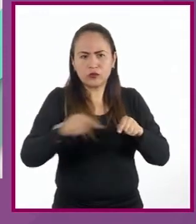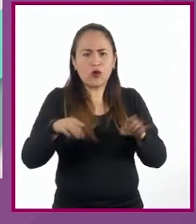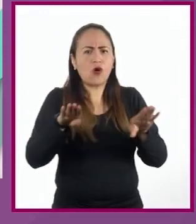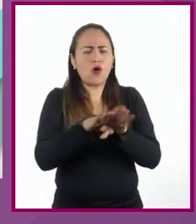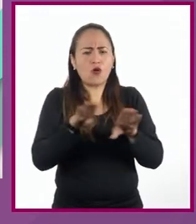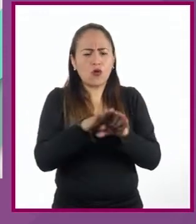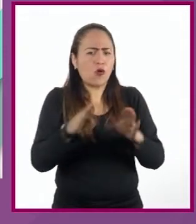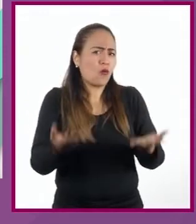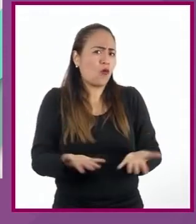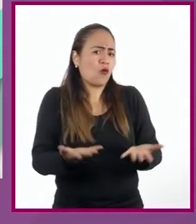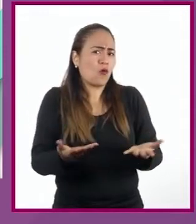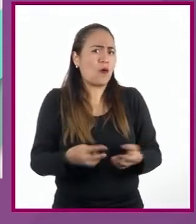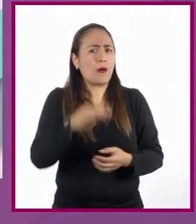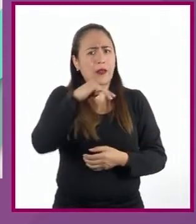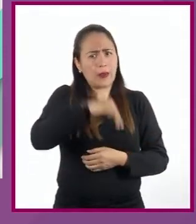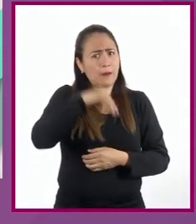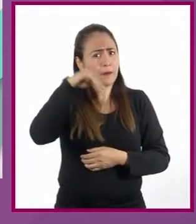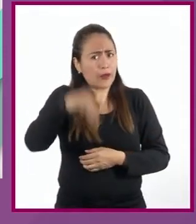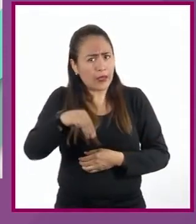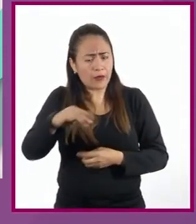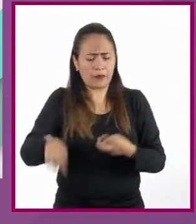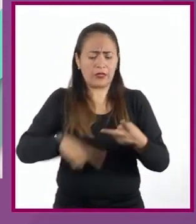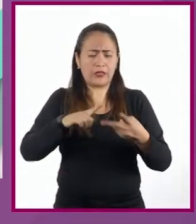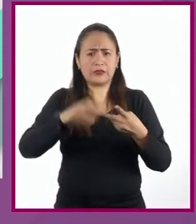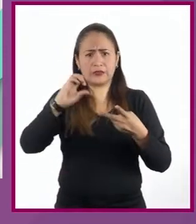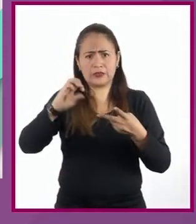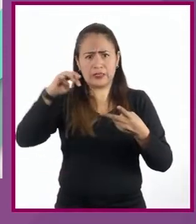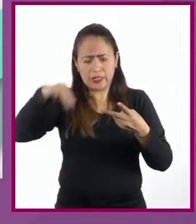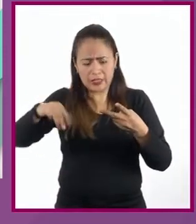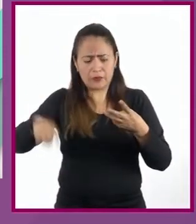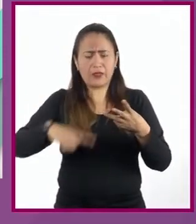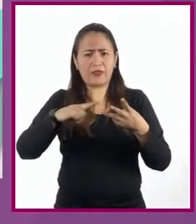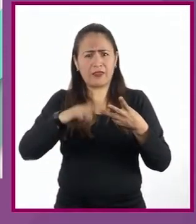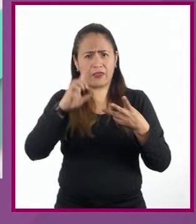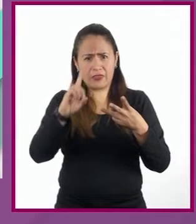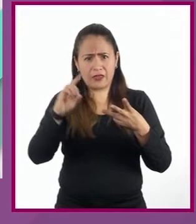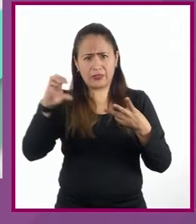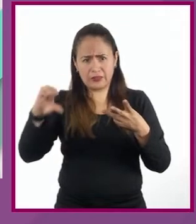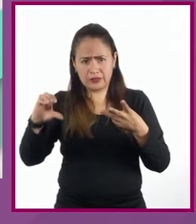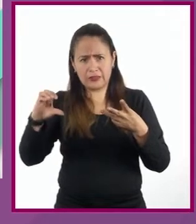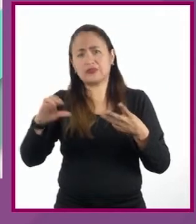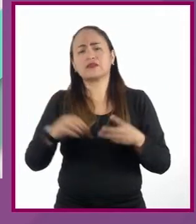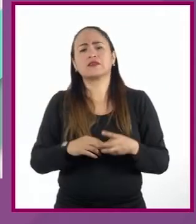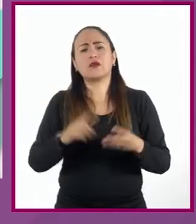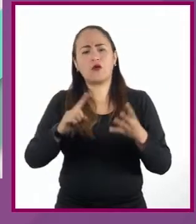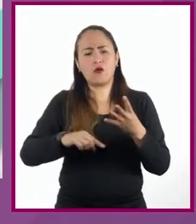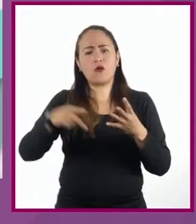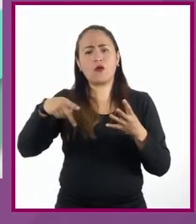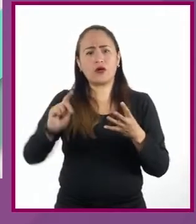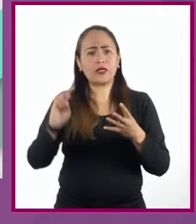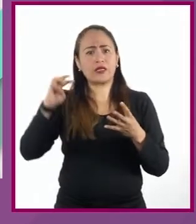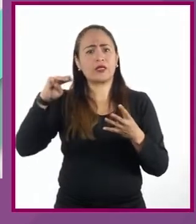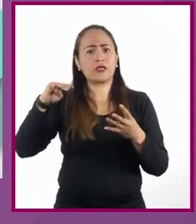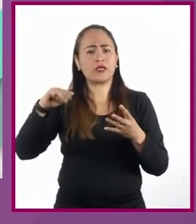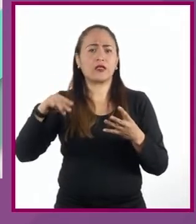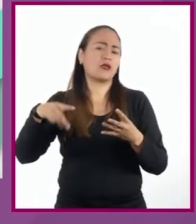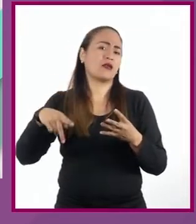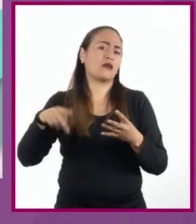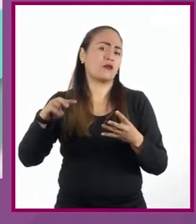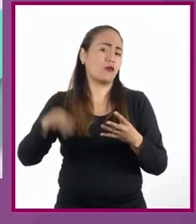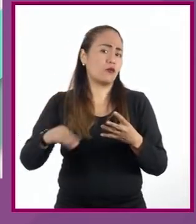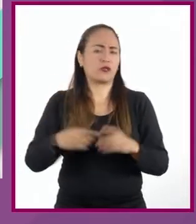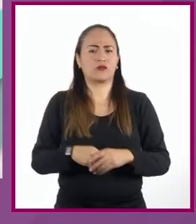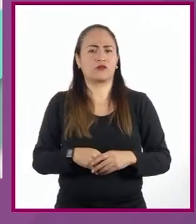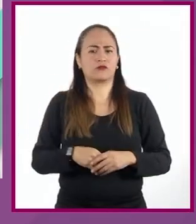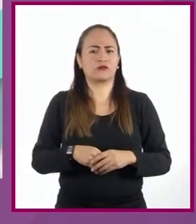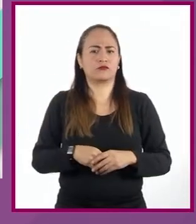apropiada? ¿En milímetros, en centímetros, en decímetros o en kilómetros? Marquen con una